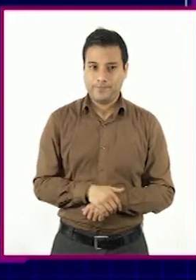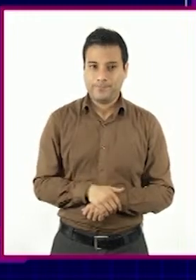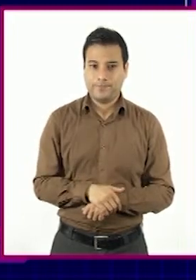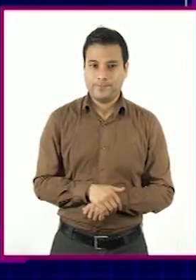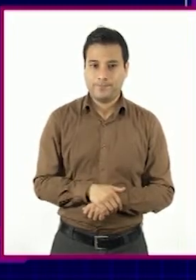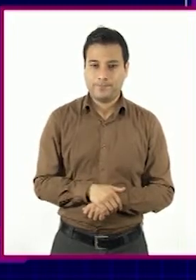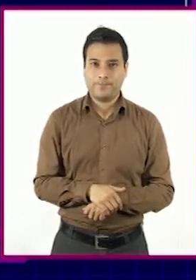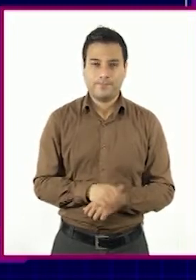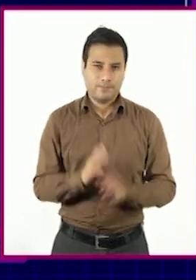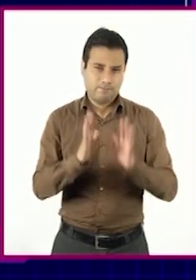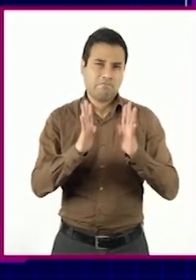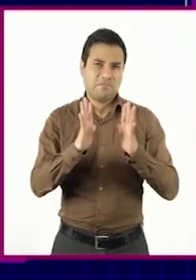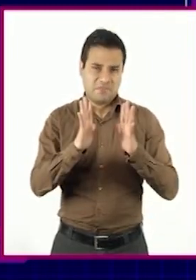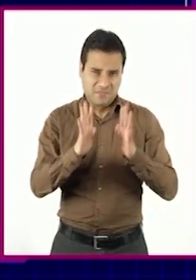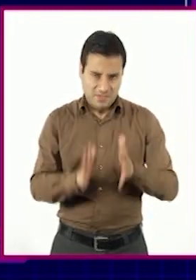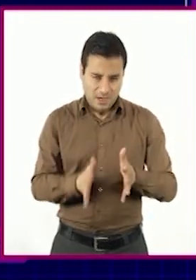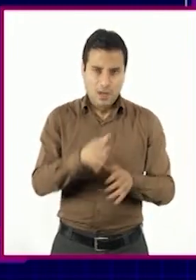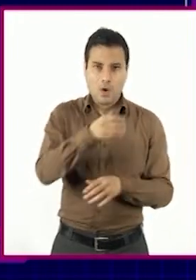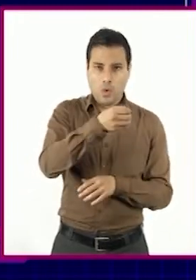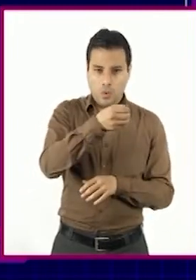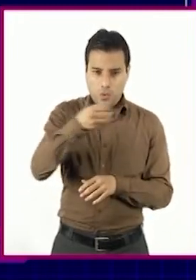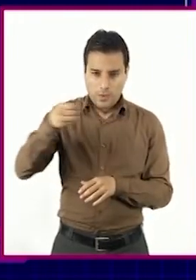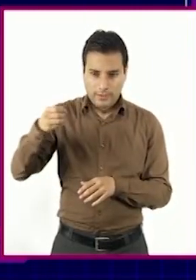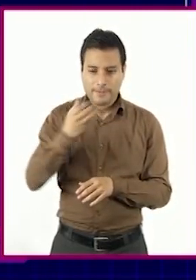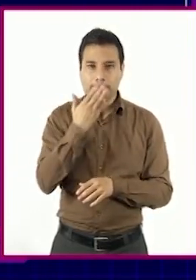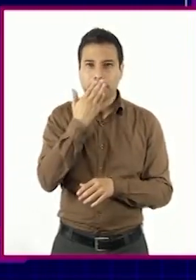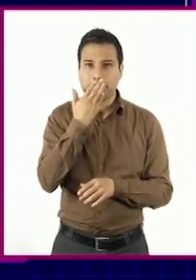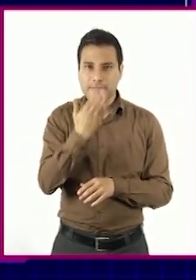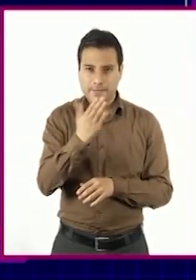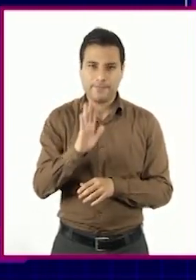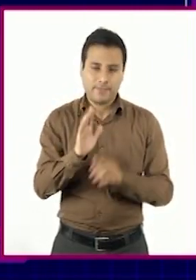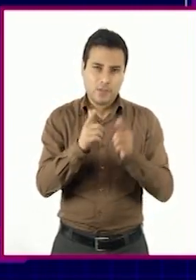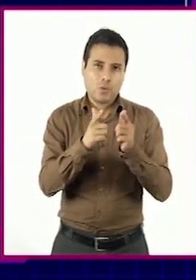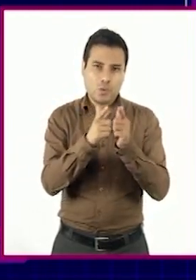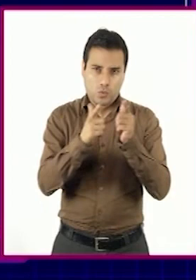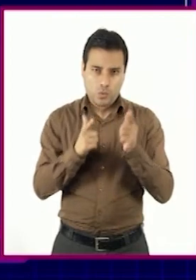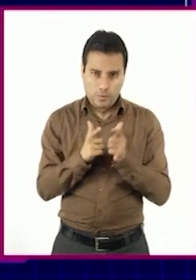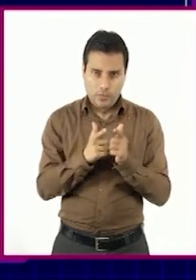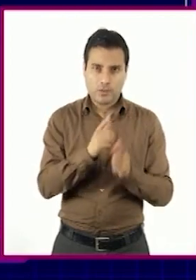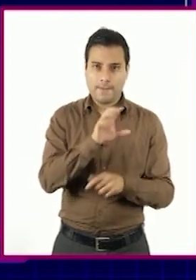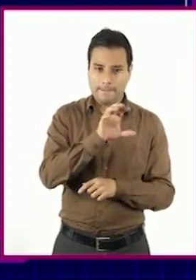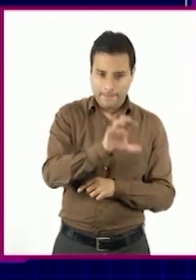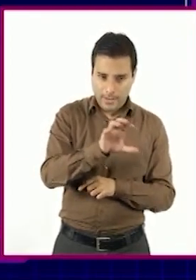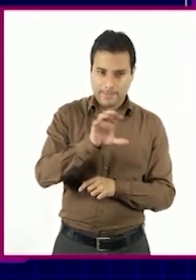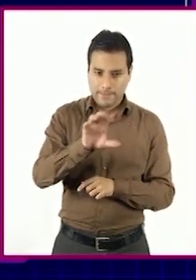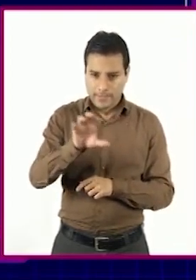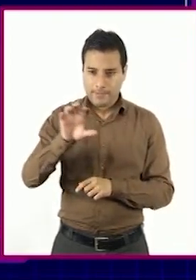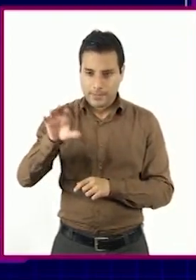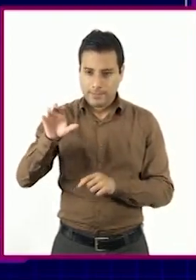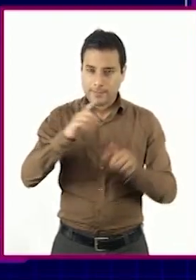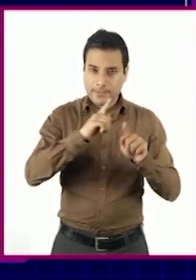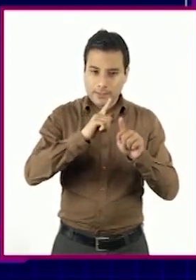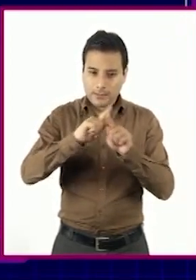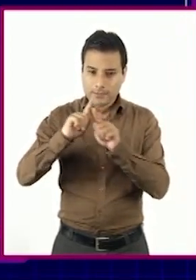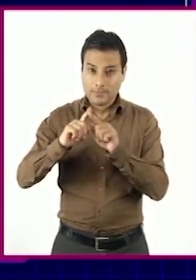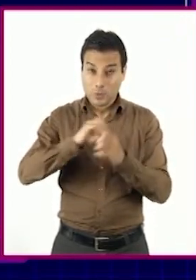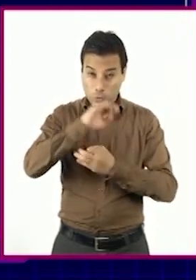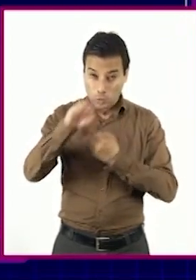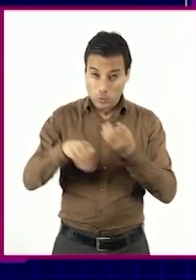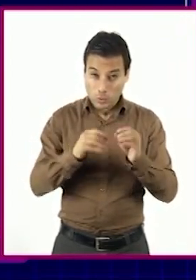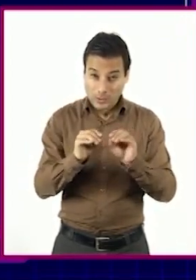están ordenados los datos a partir de las categorías con sus respectivas frecuencias, no está del todo